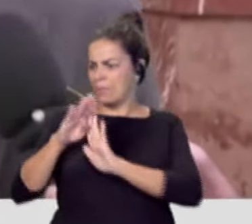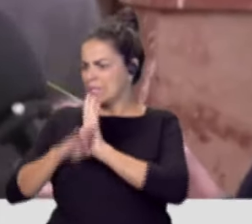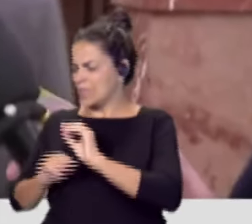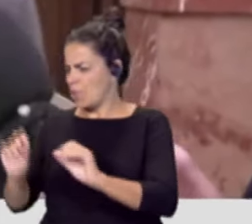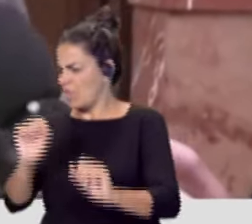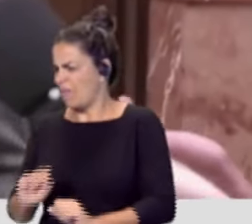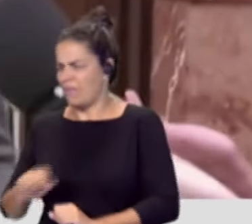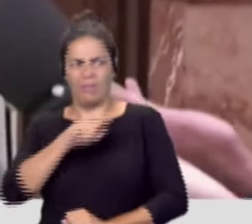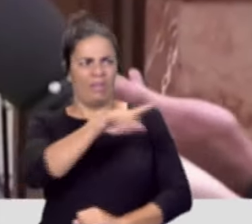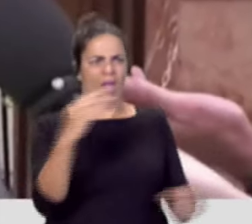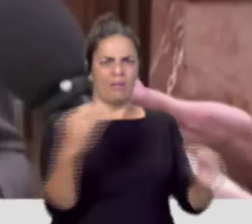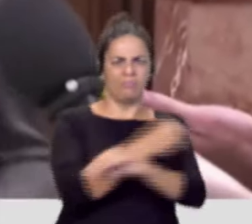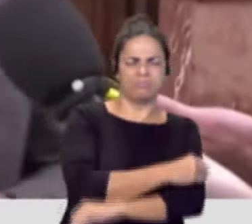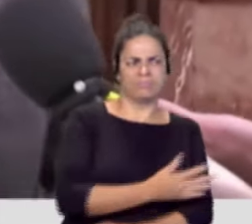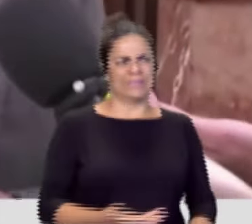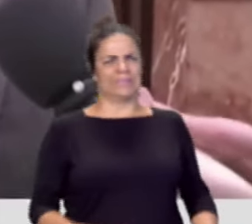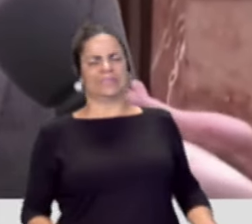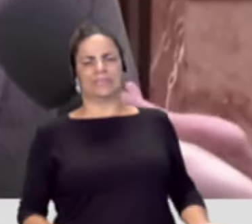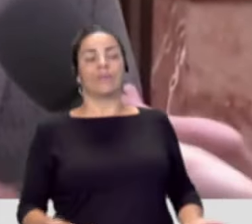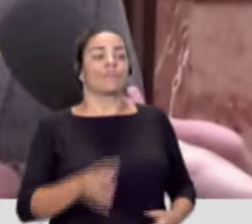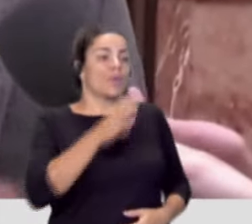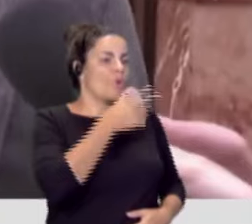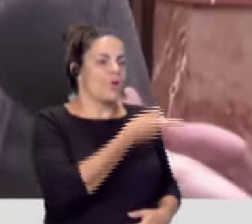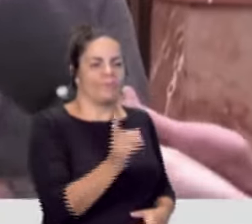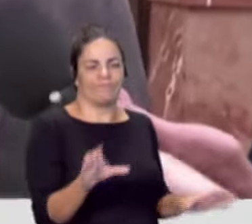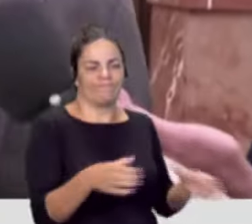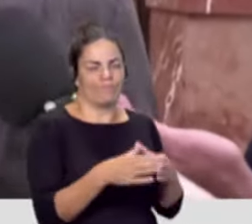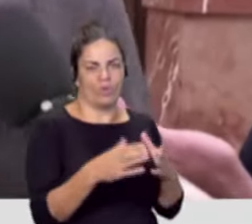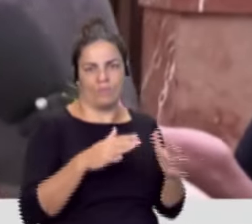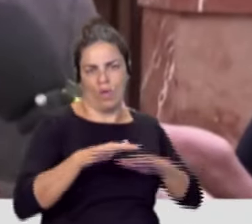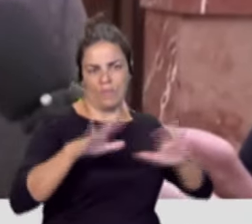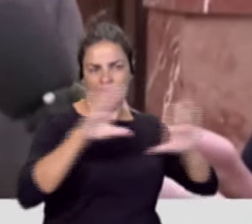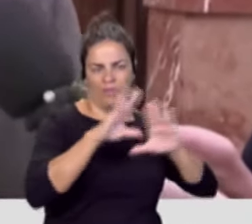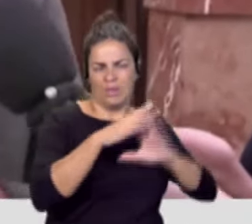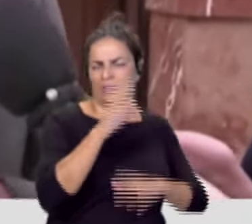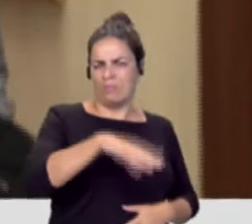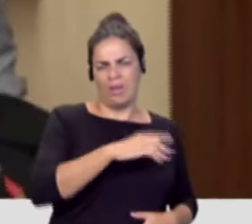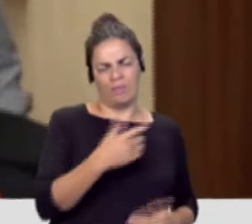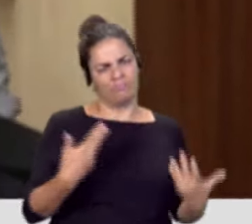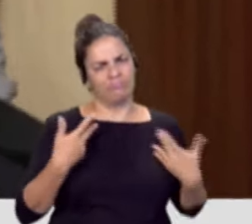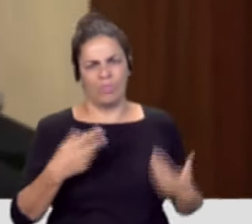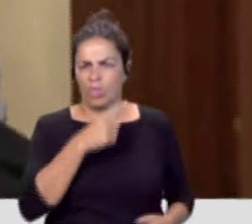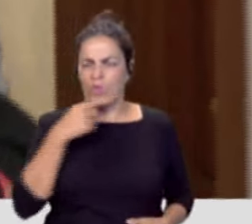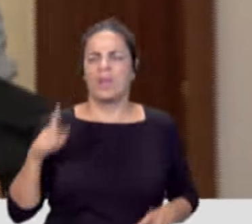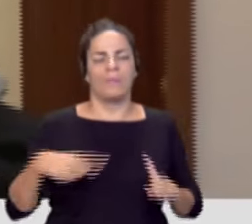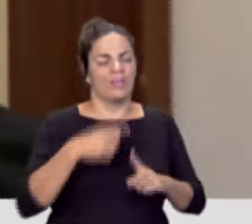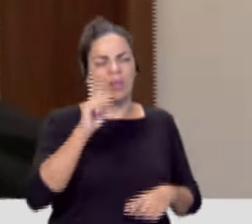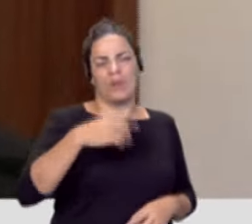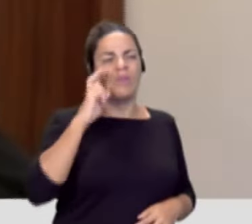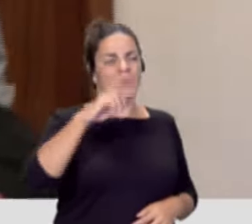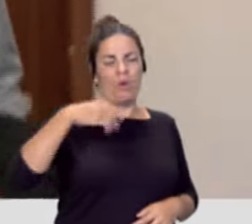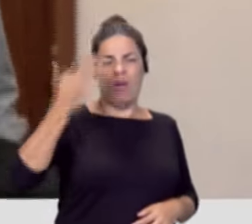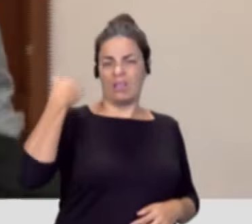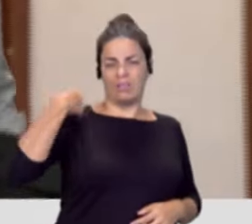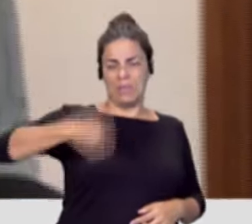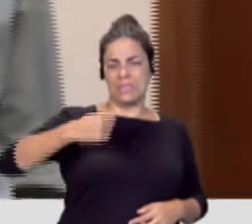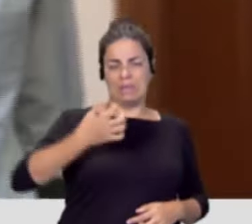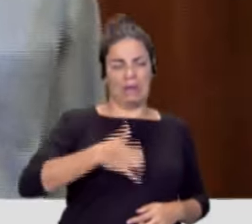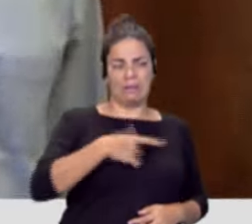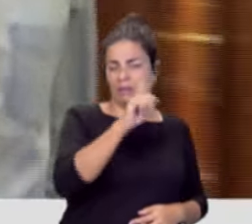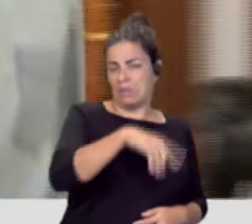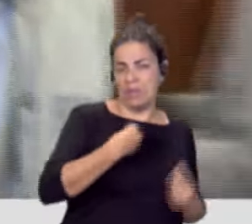hace además muchísimo daño, básicamente, a todo el conjunto del movimiento y las reclamaciones. Lo vimos también en Argentina con el anterior presidente. Es decir, está clarísimo que el trabajo